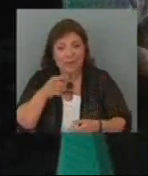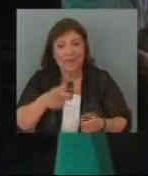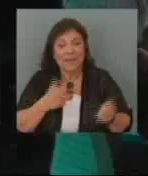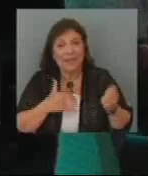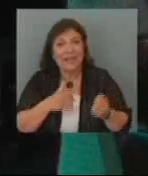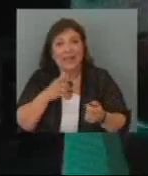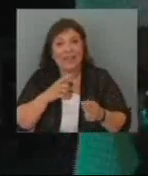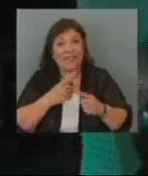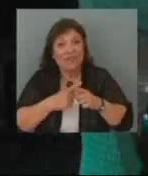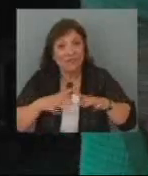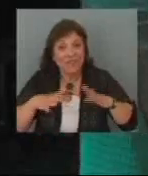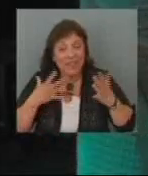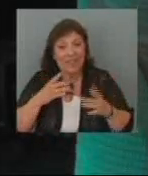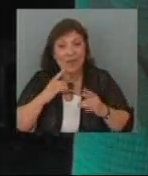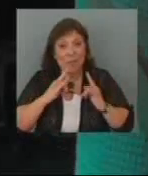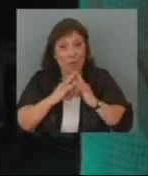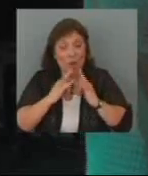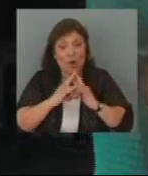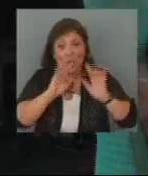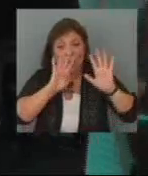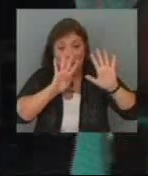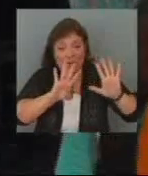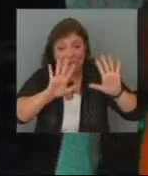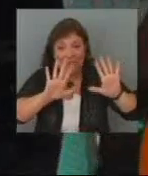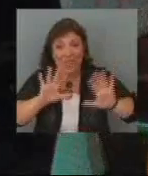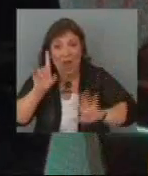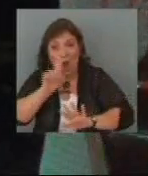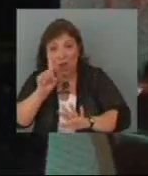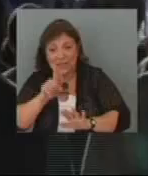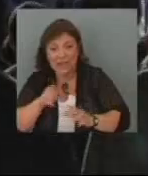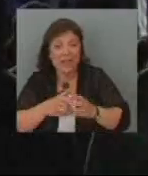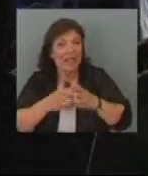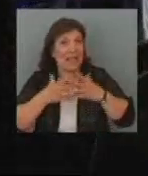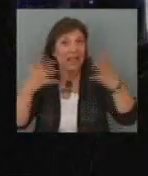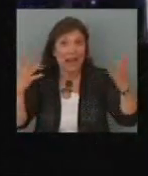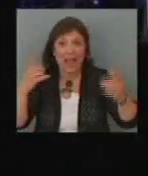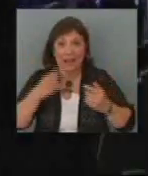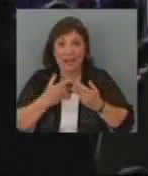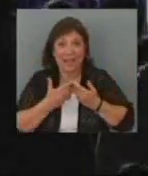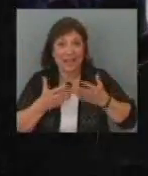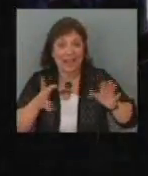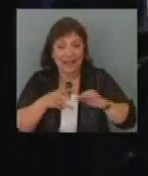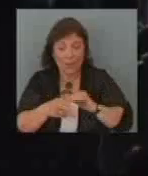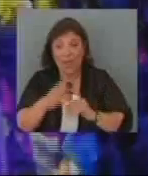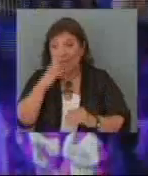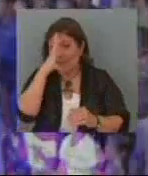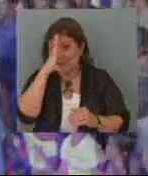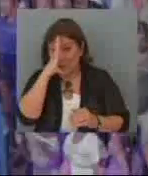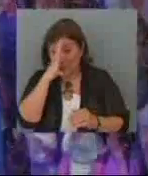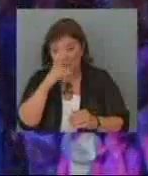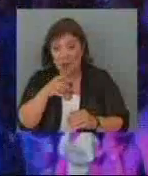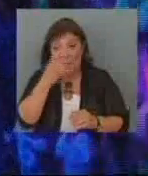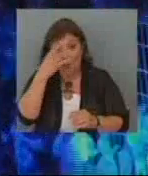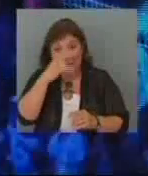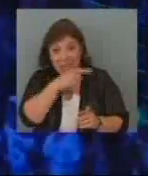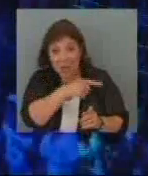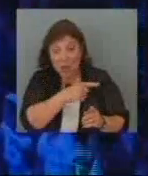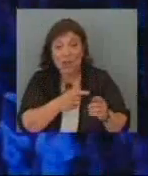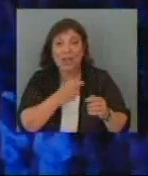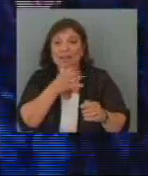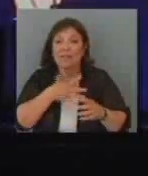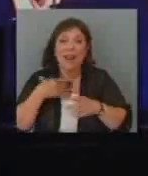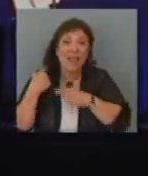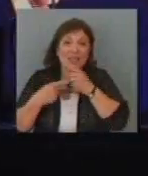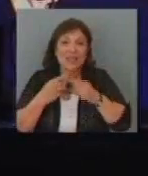San Gregorio de Polanco los días 9, 10 y 11 de enero es el primer gran evento del año. En febrero, Paso de los Toros realiza su